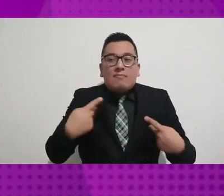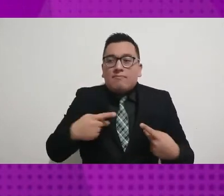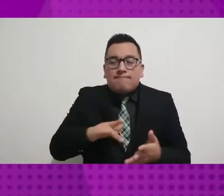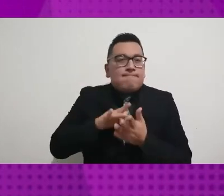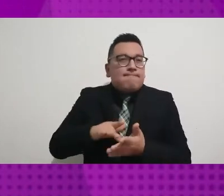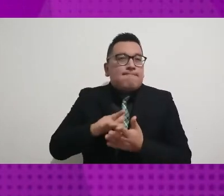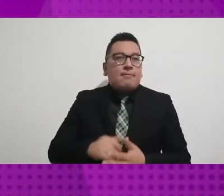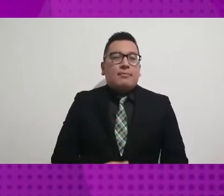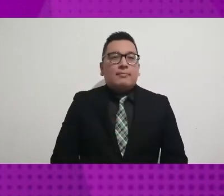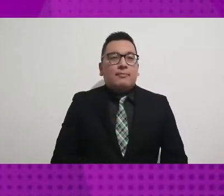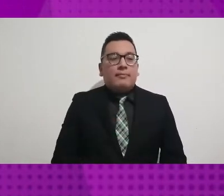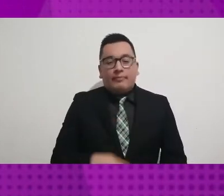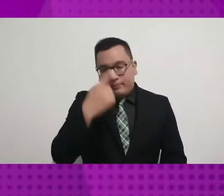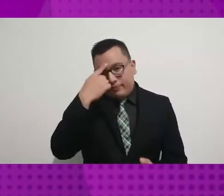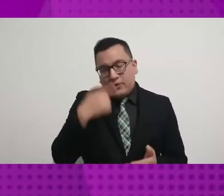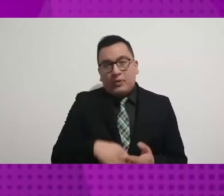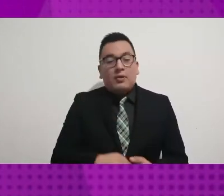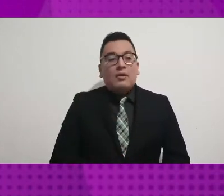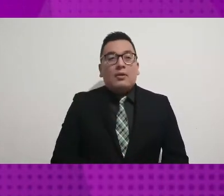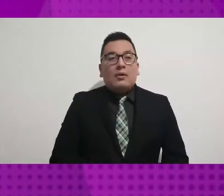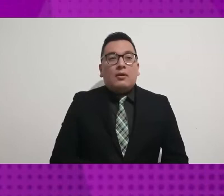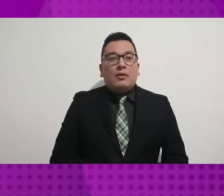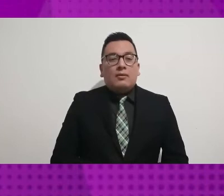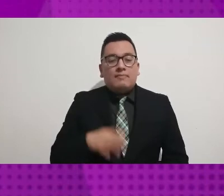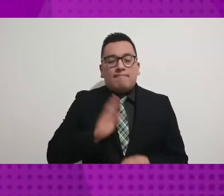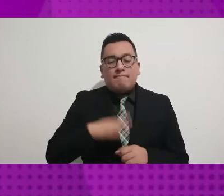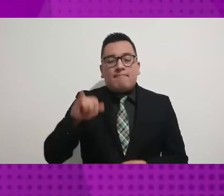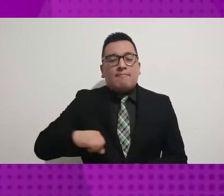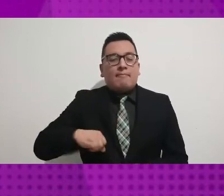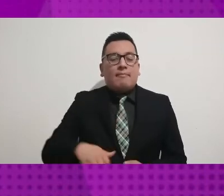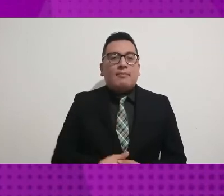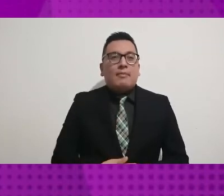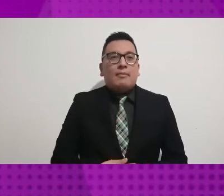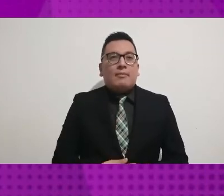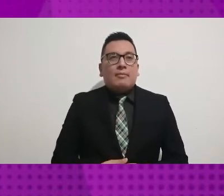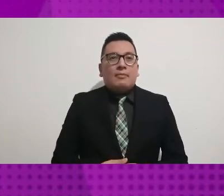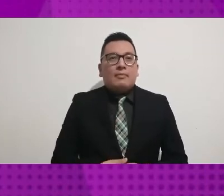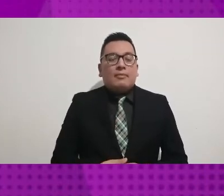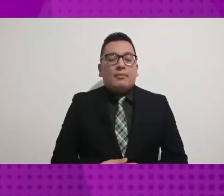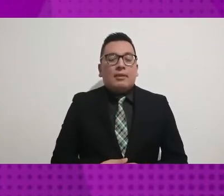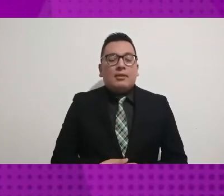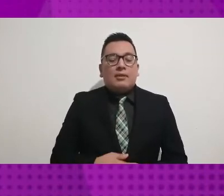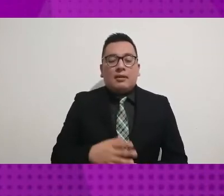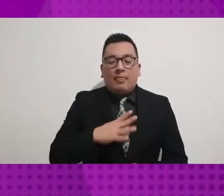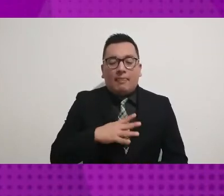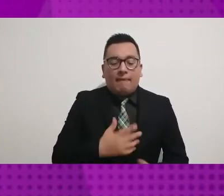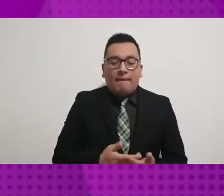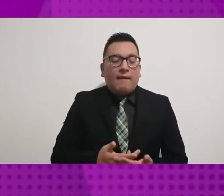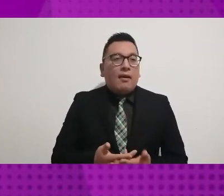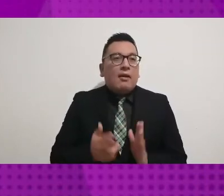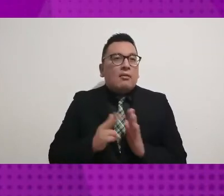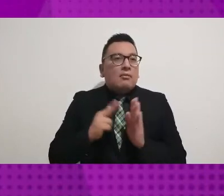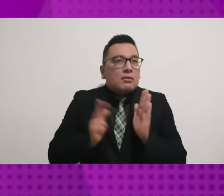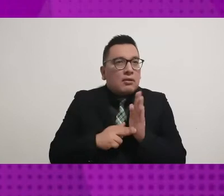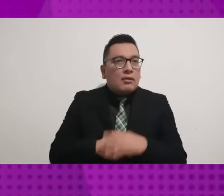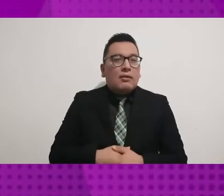para atrapar votos de los electores. Yo creo que en todo caso lo más interesante, lo más importante es que haya un